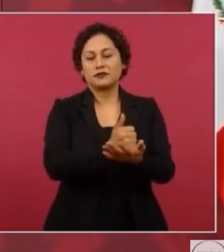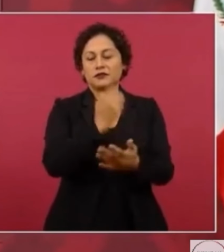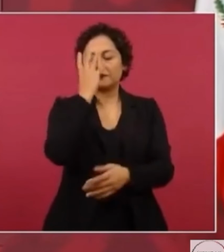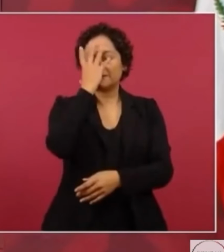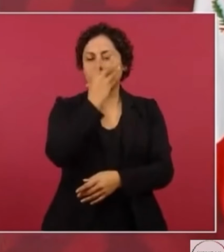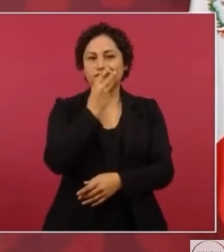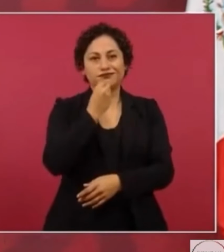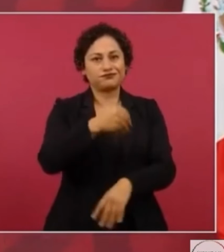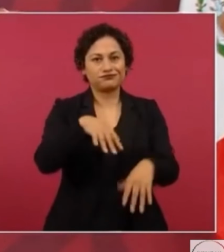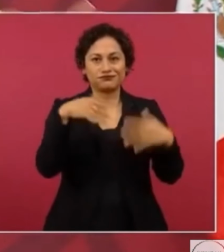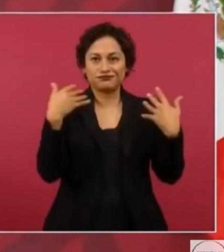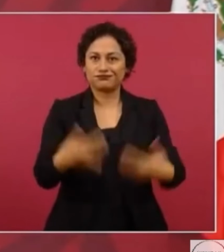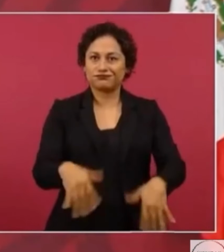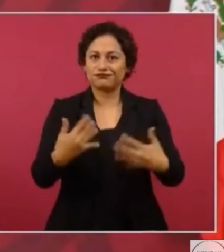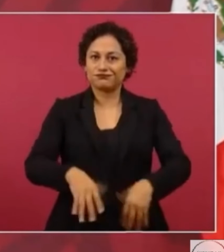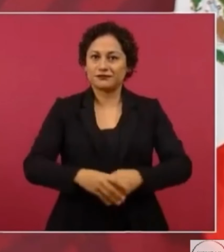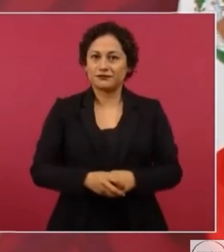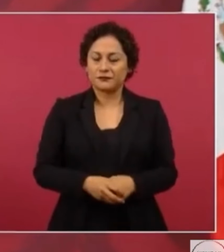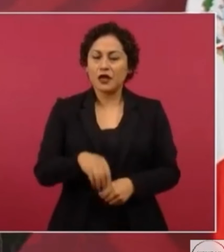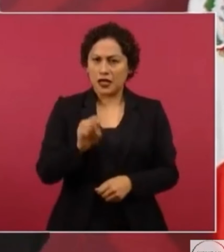Sí, pero así como está Zacatecas,